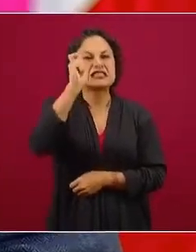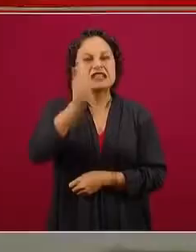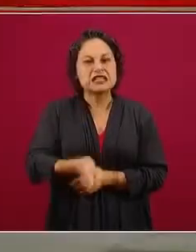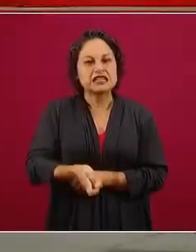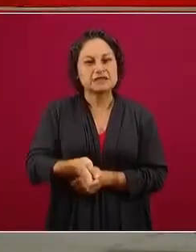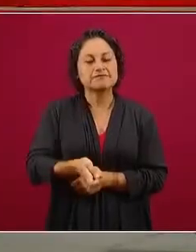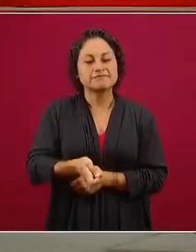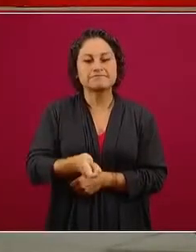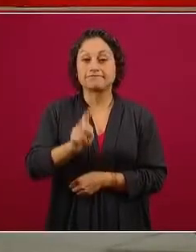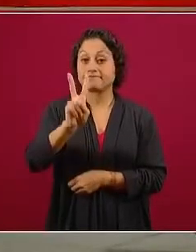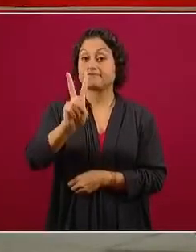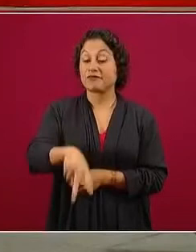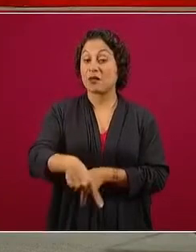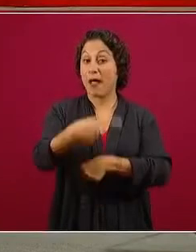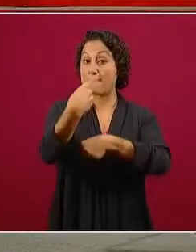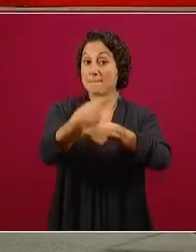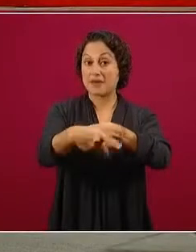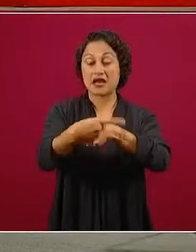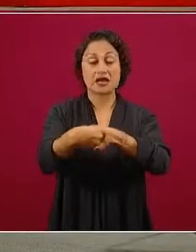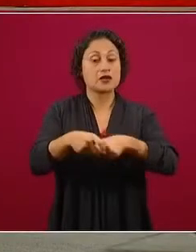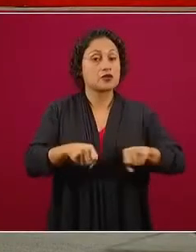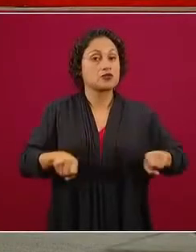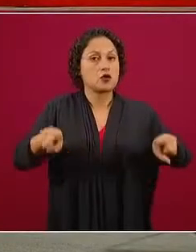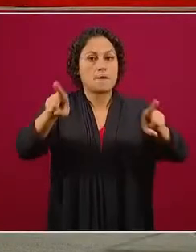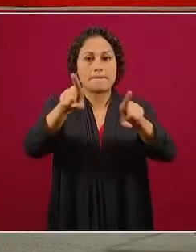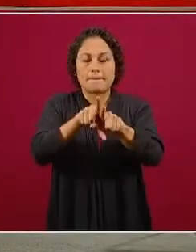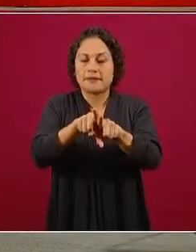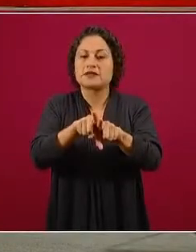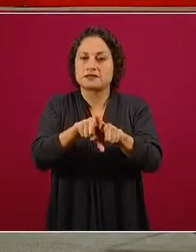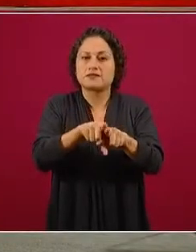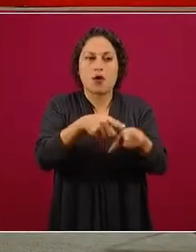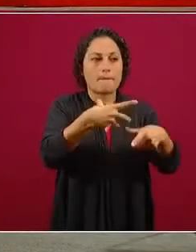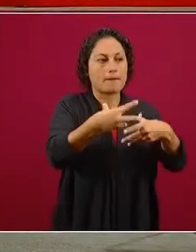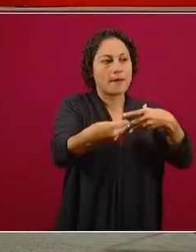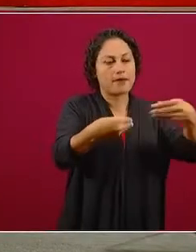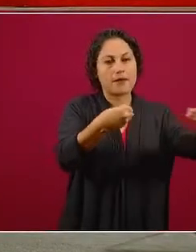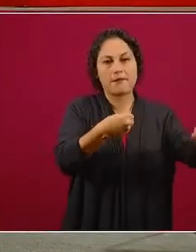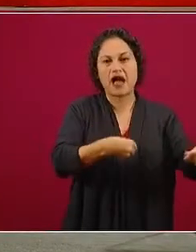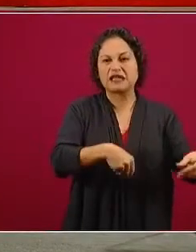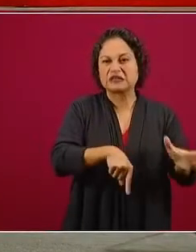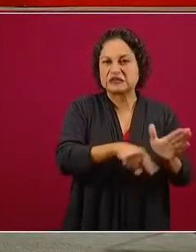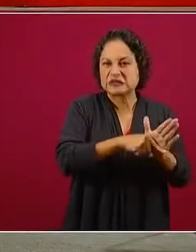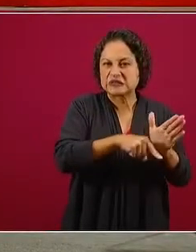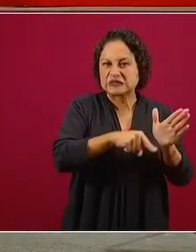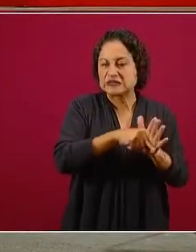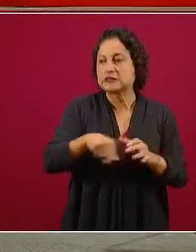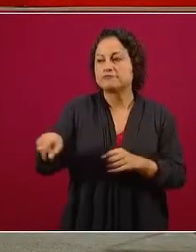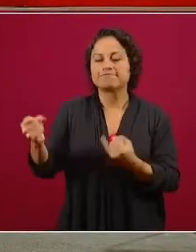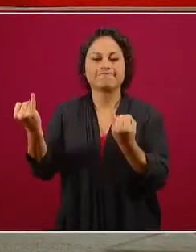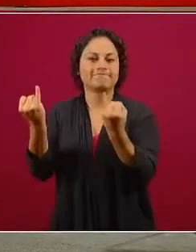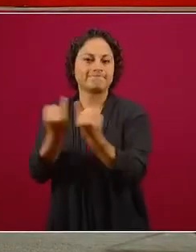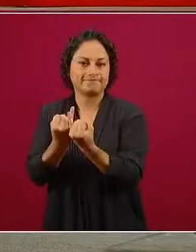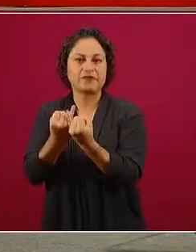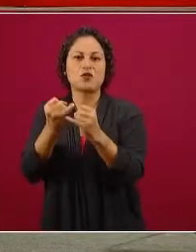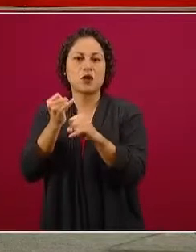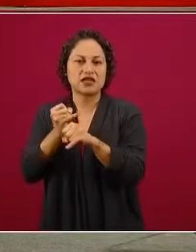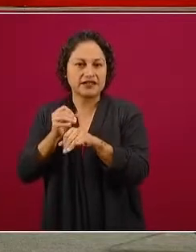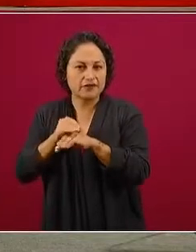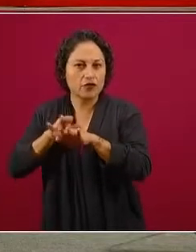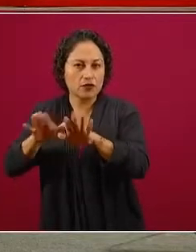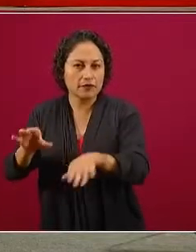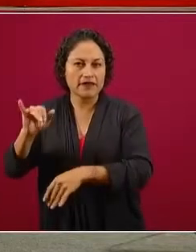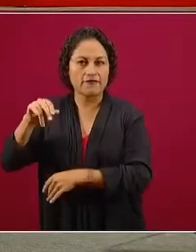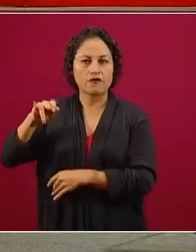tan peligroso o tan negativo como la propia pandemia del COVID-19, porque tiene como